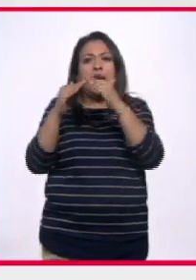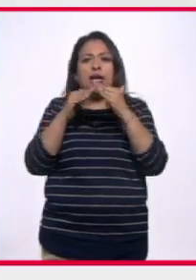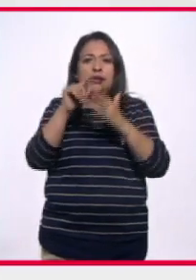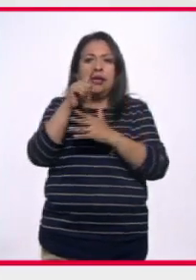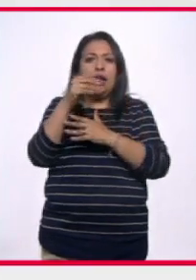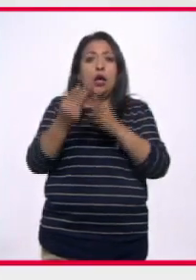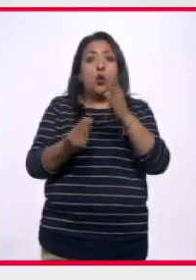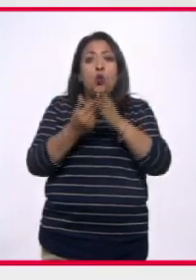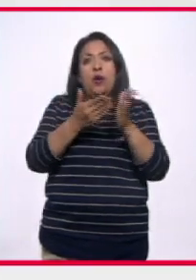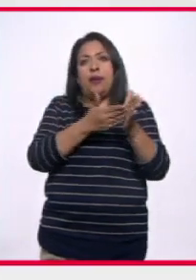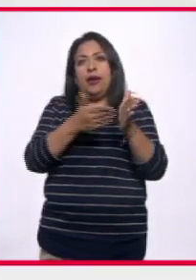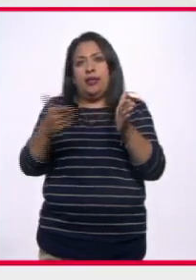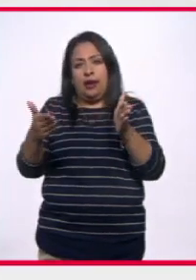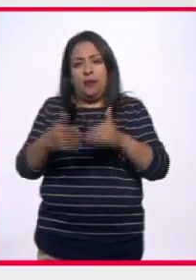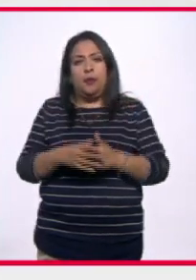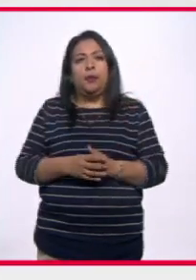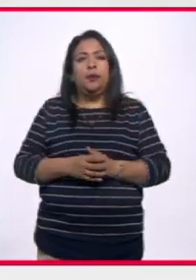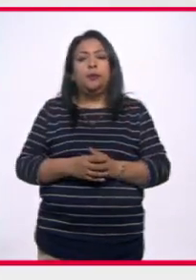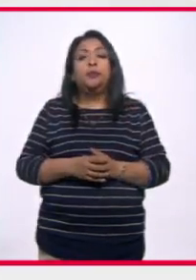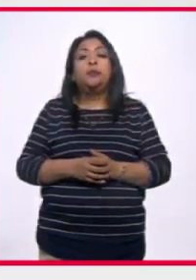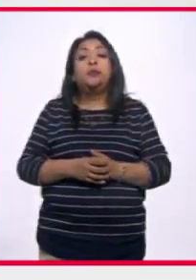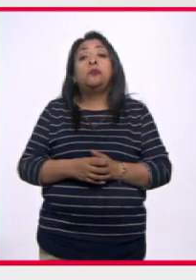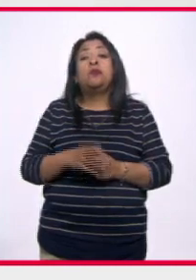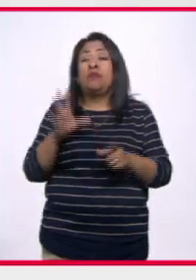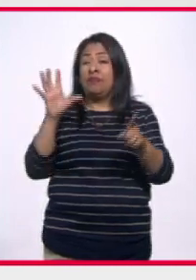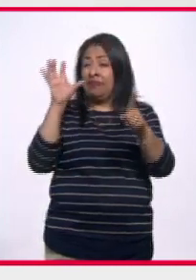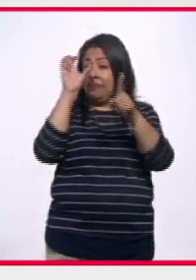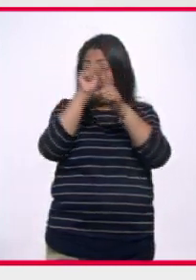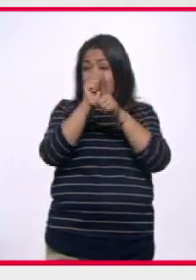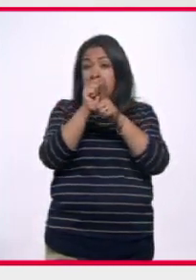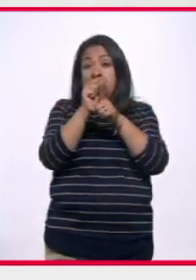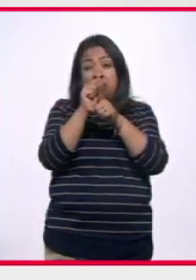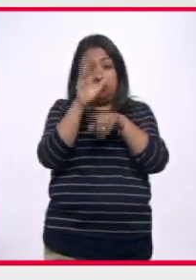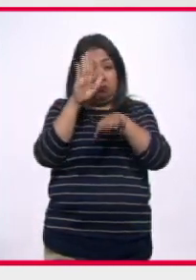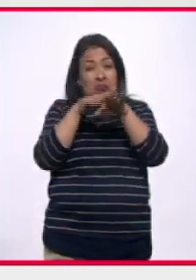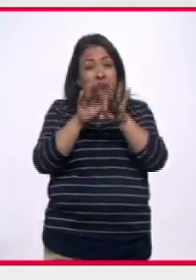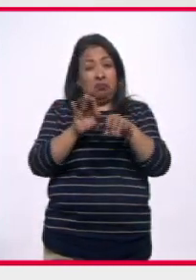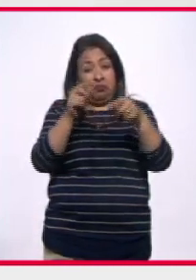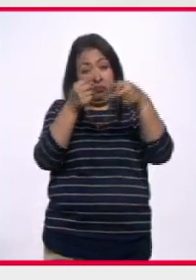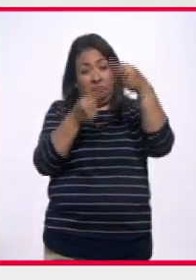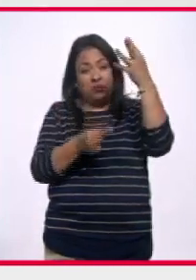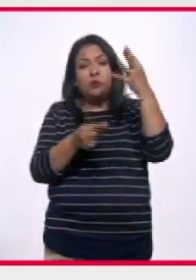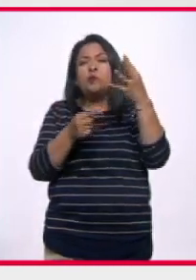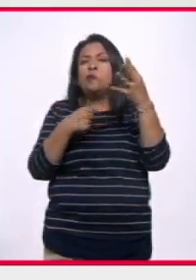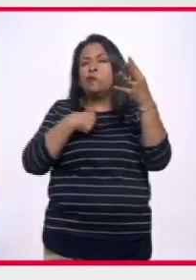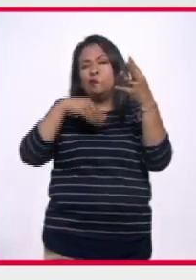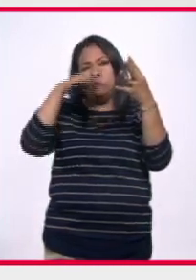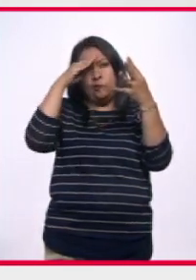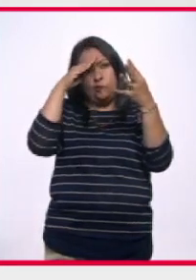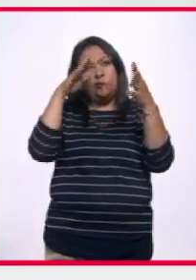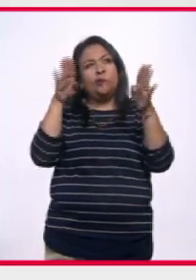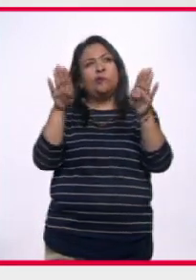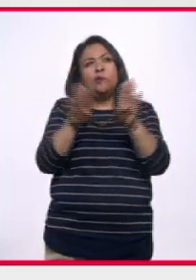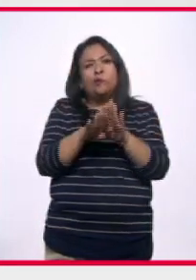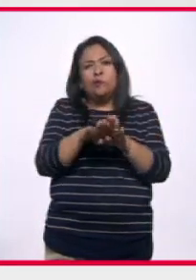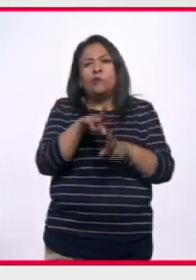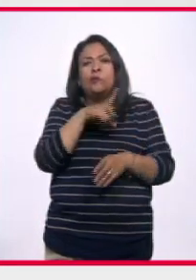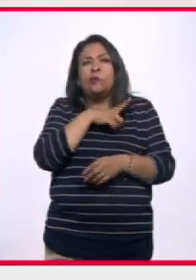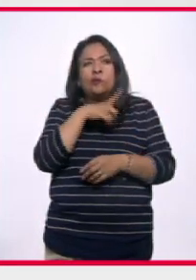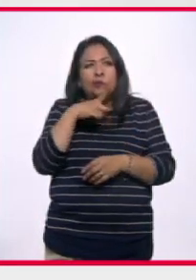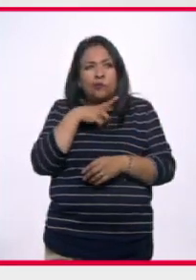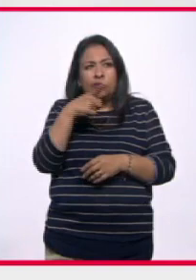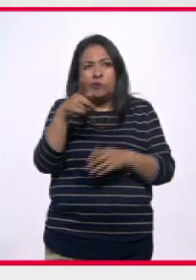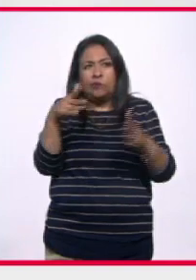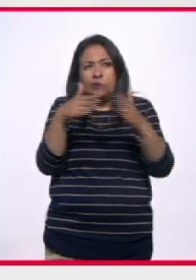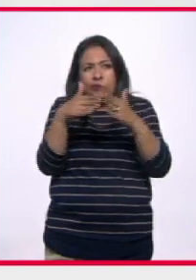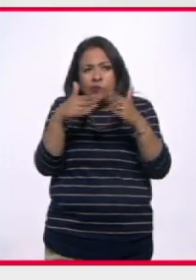en esta nueva etapa uno de los retos principales me parece que es cómo hacer a la